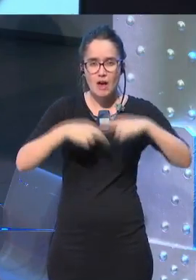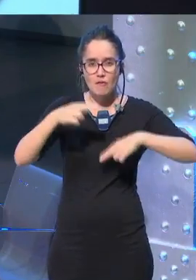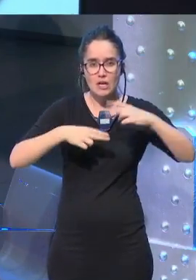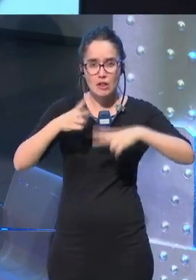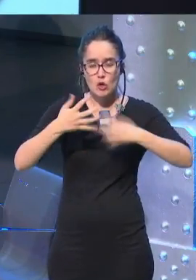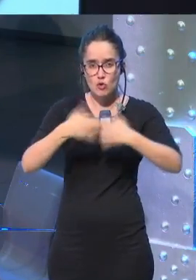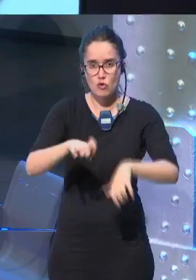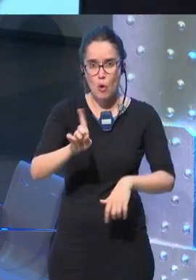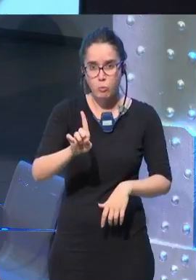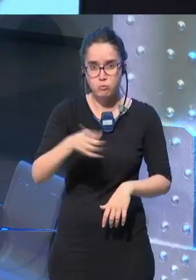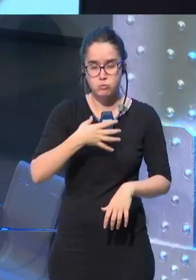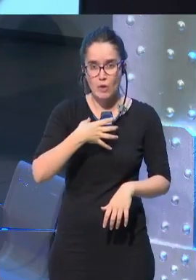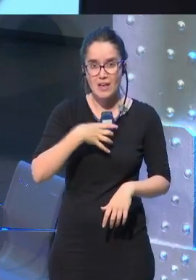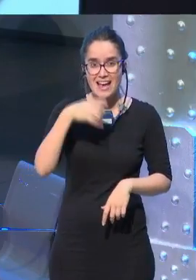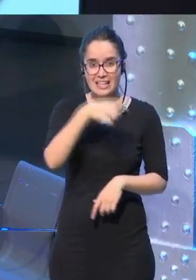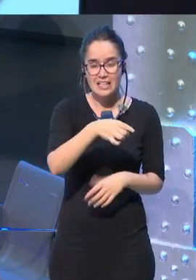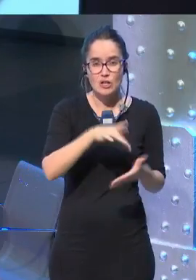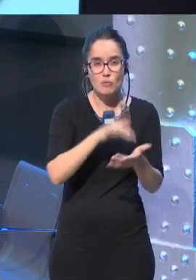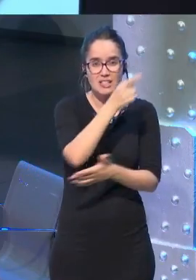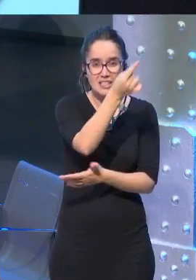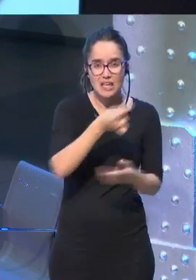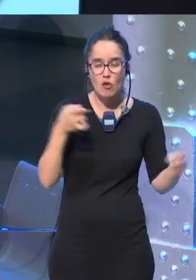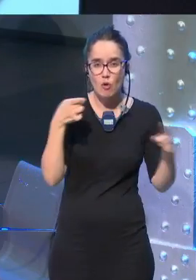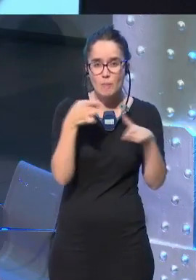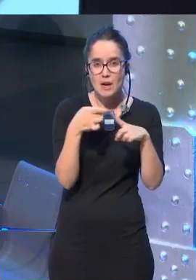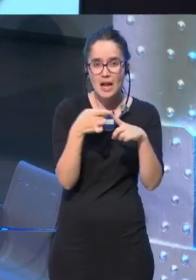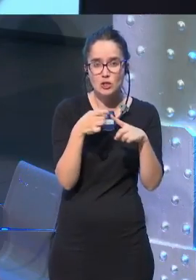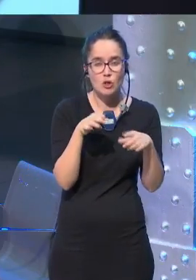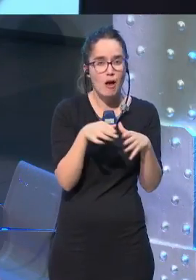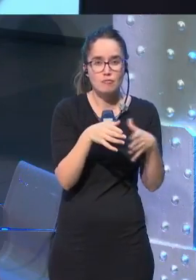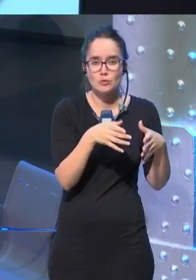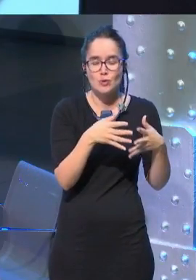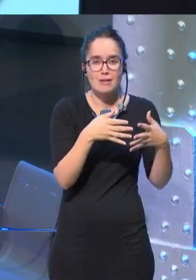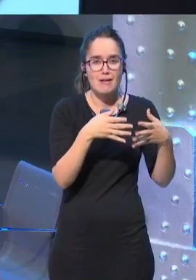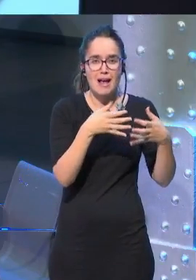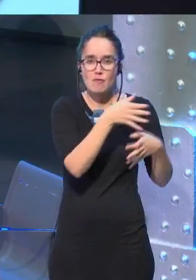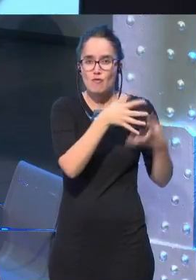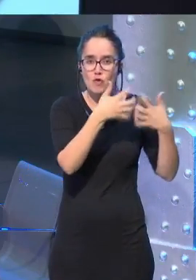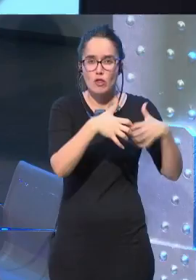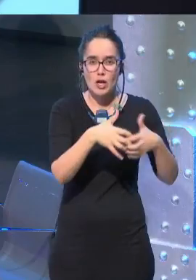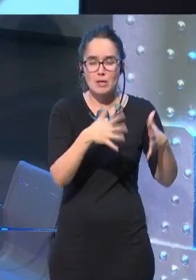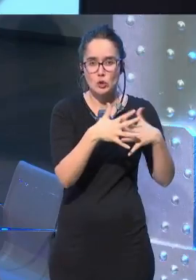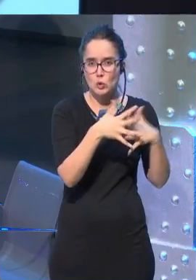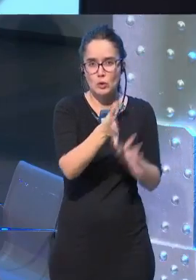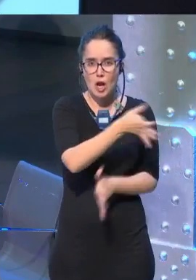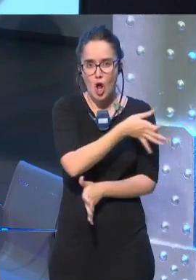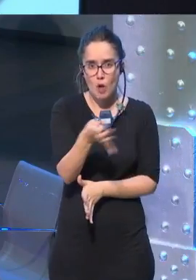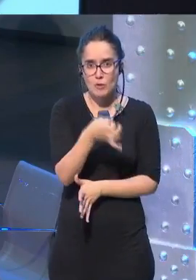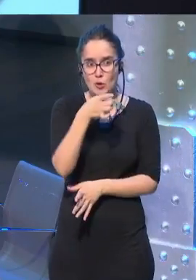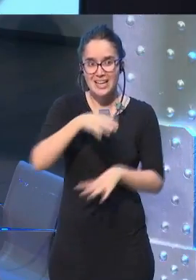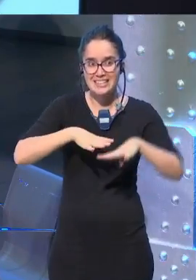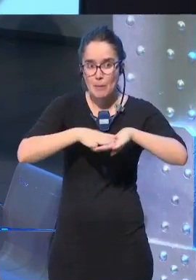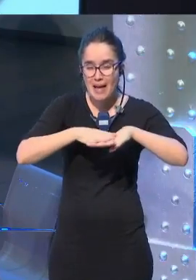podía funcionar, y aquí está diseñado para tener un rendimiento estructural óptimo, y esta